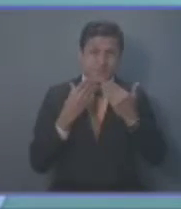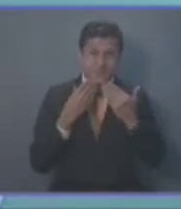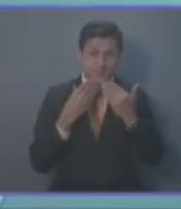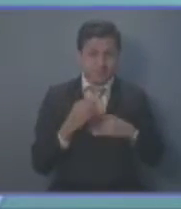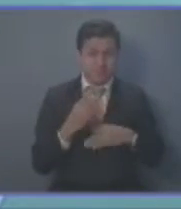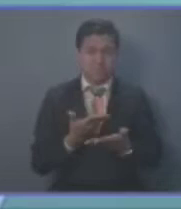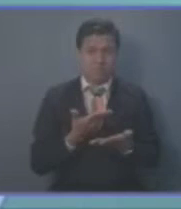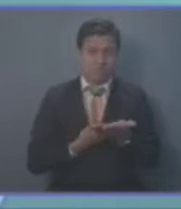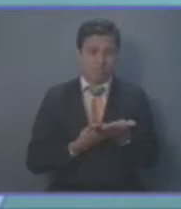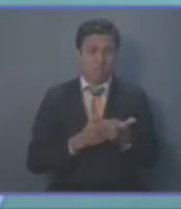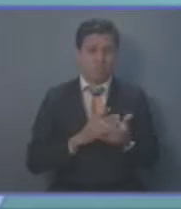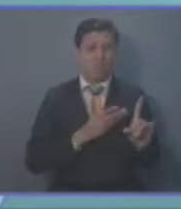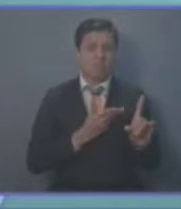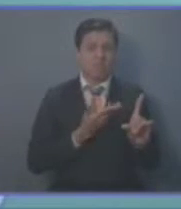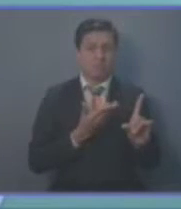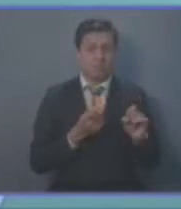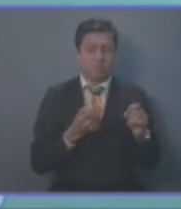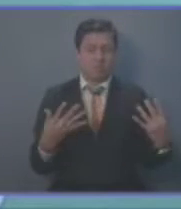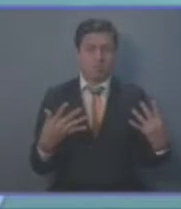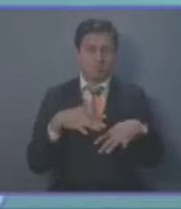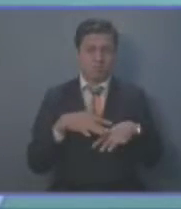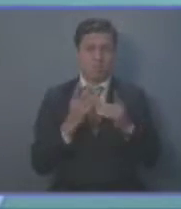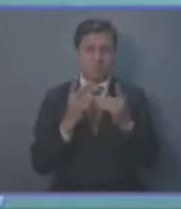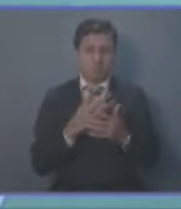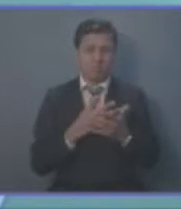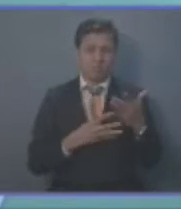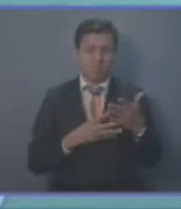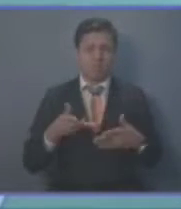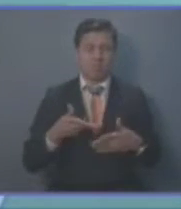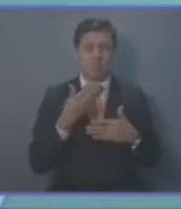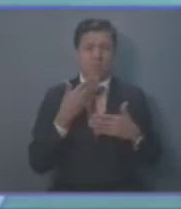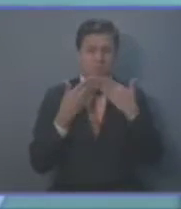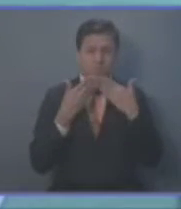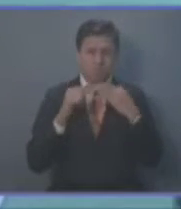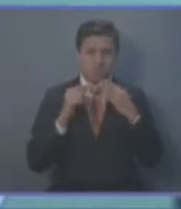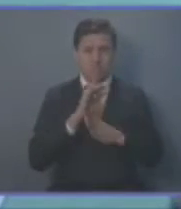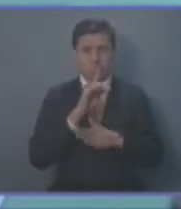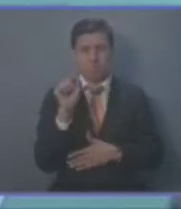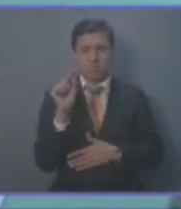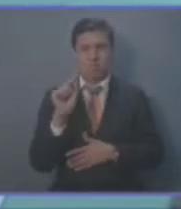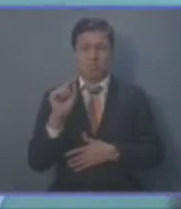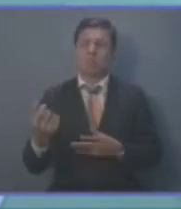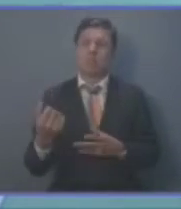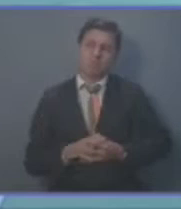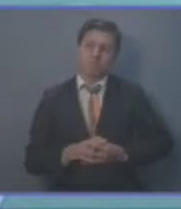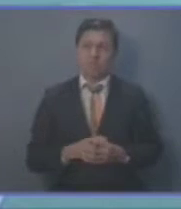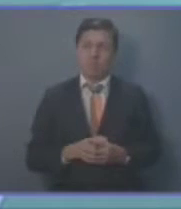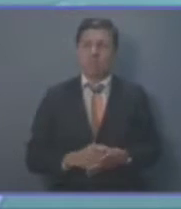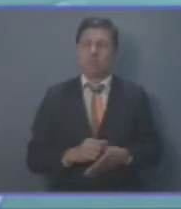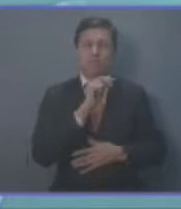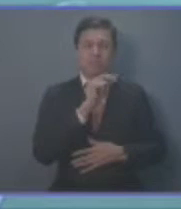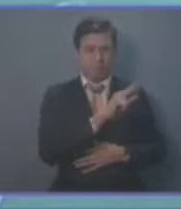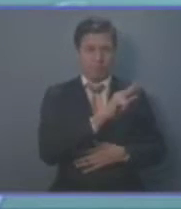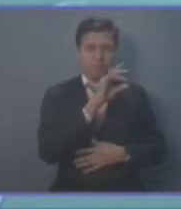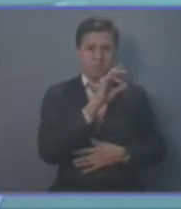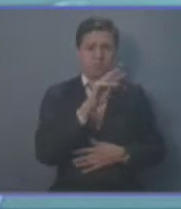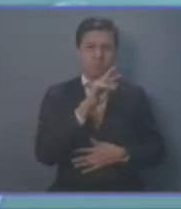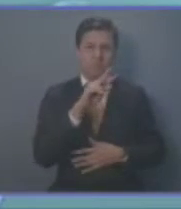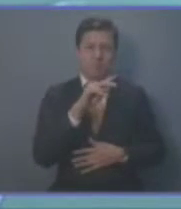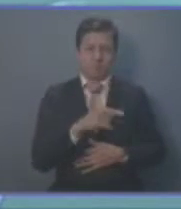iniciativa que tiene por objeto incorporar al presupuesto de la referida institución la cantidad de